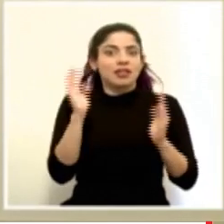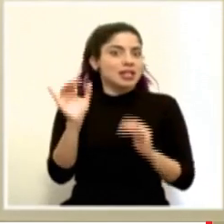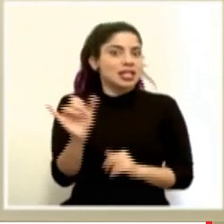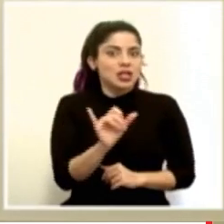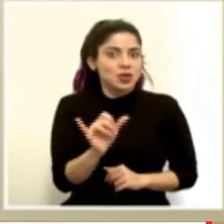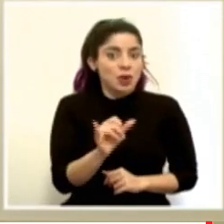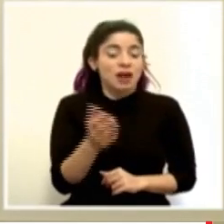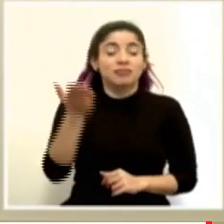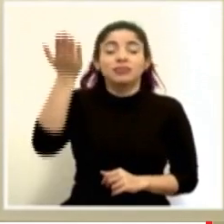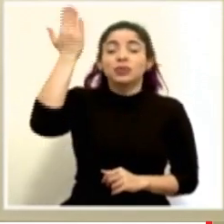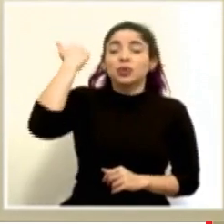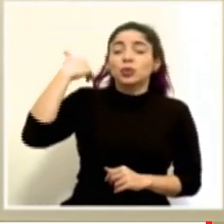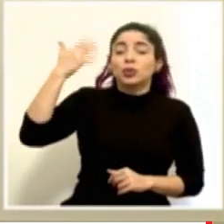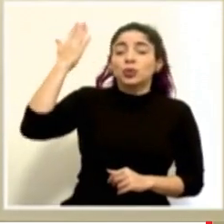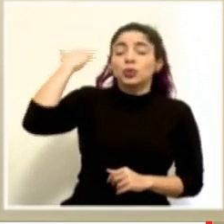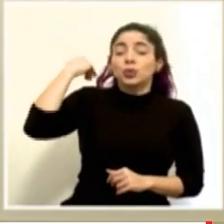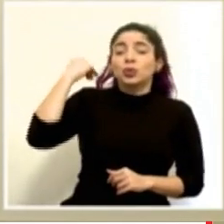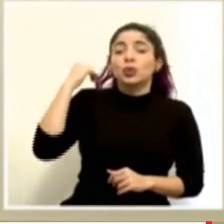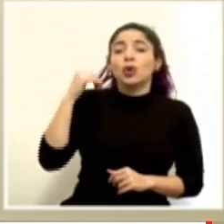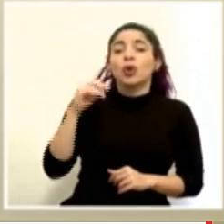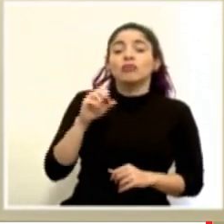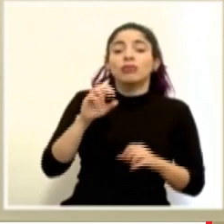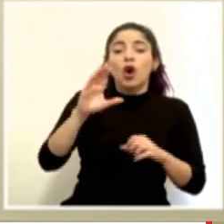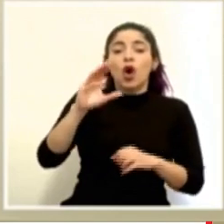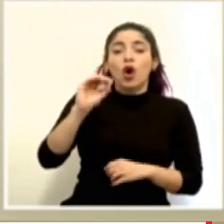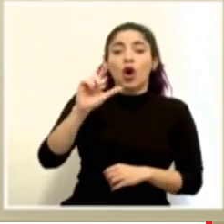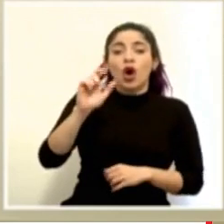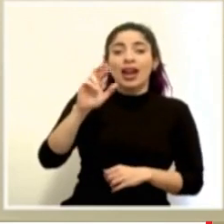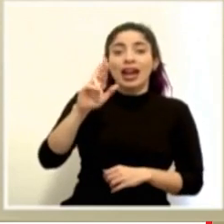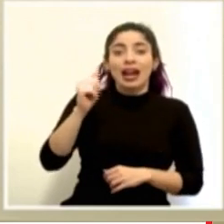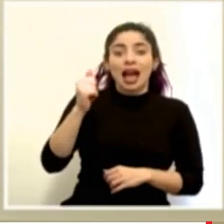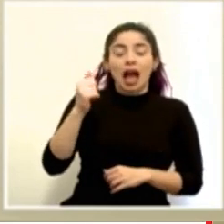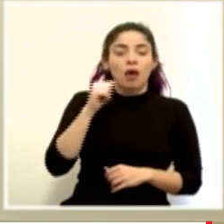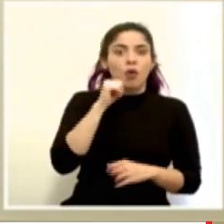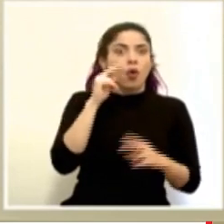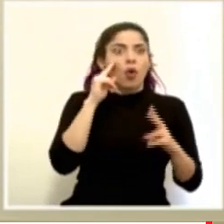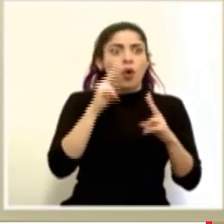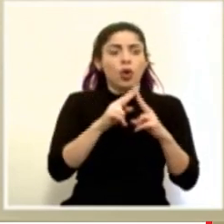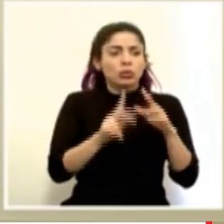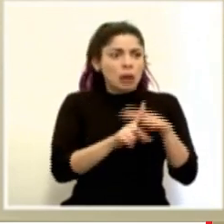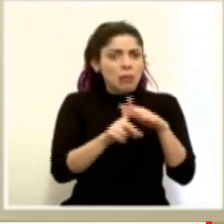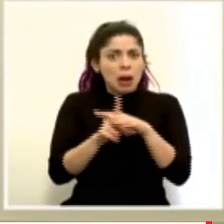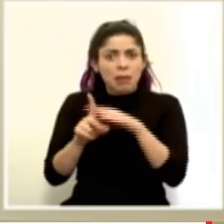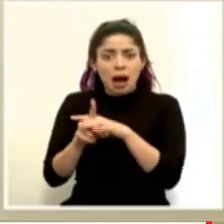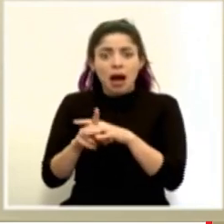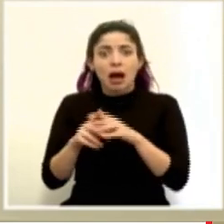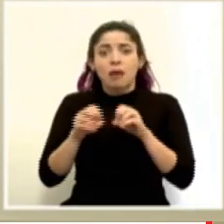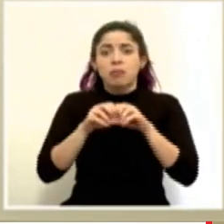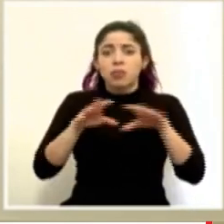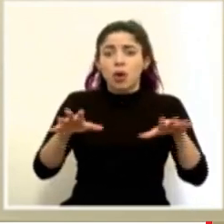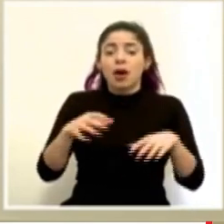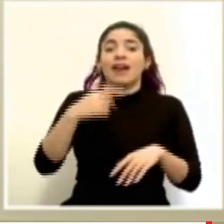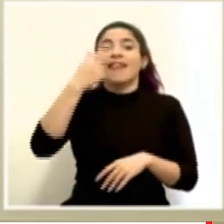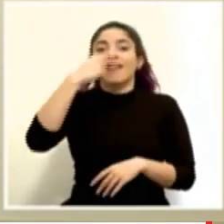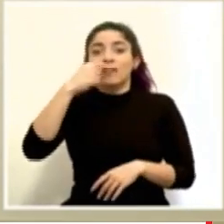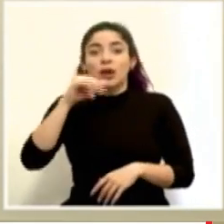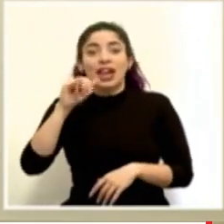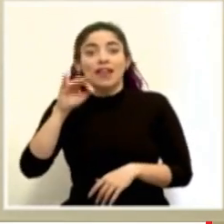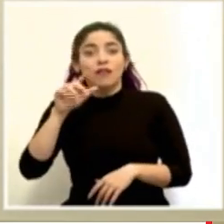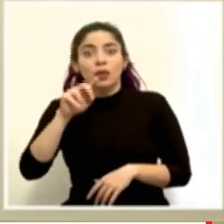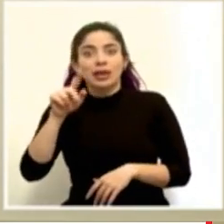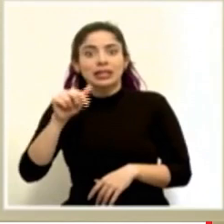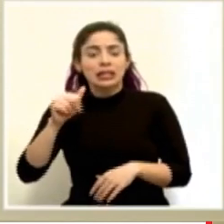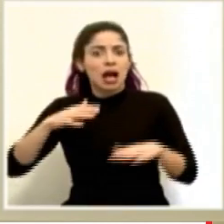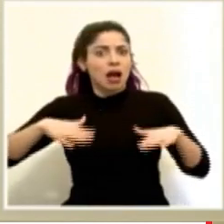momento hubo la pandemia por el cólera no se conocía, empezaban a conocerse muchas cosas. Cuando hubo la pandemia fuerte por influenza, la influenza no estaba